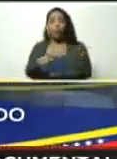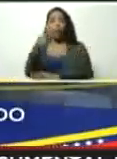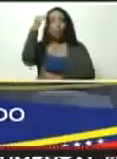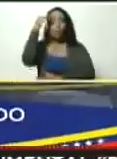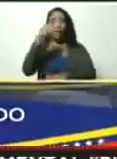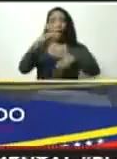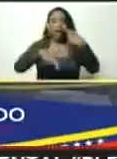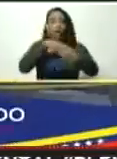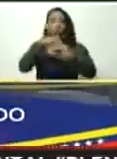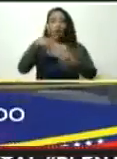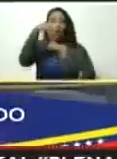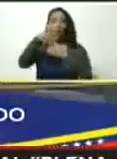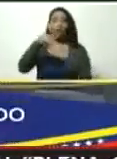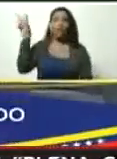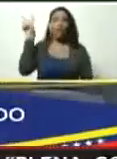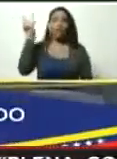Venezuela.